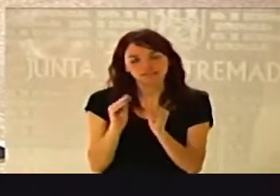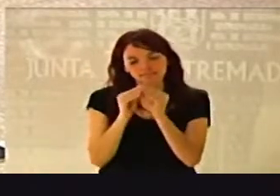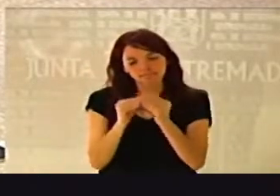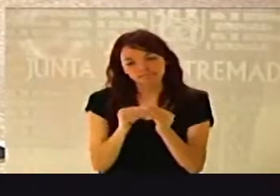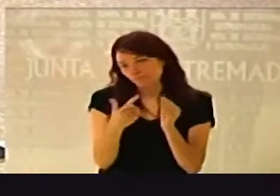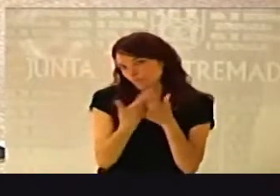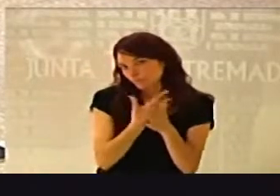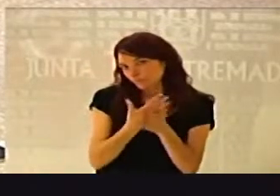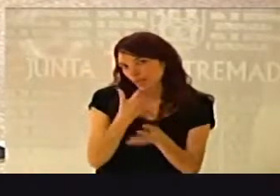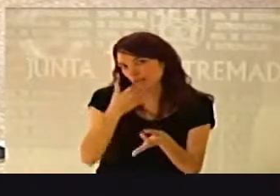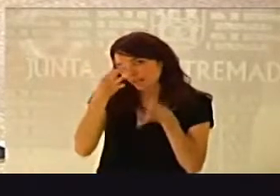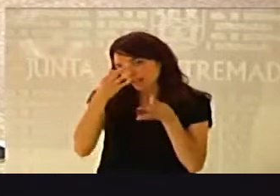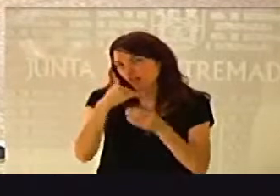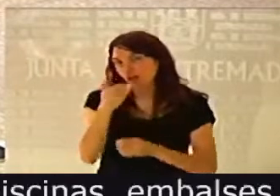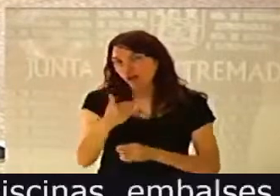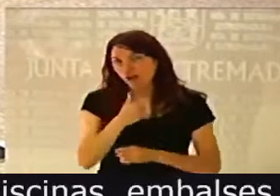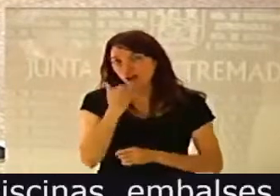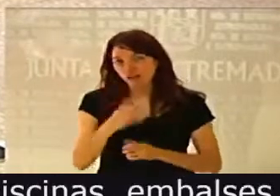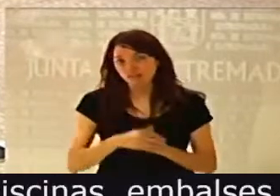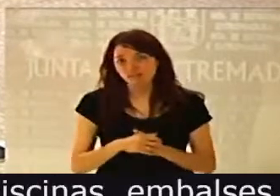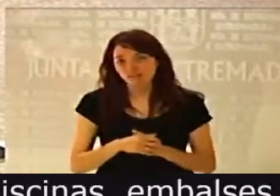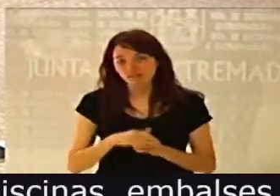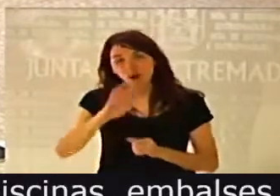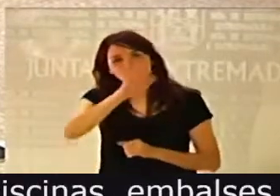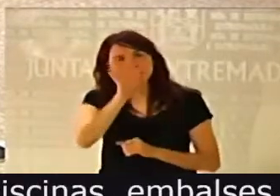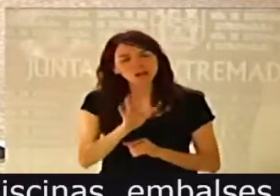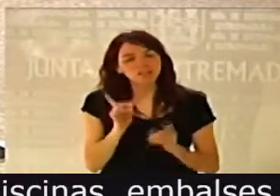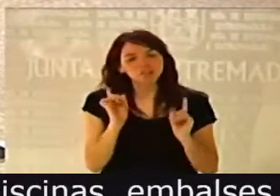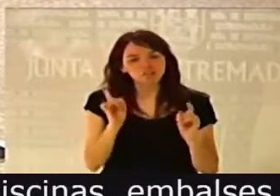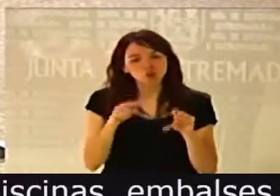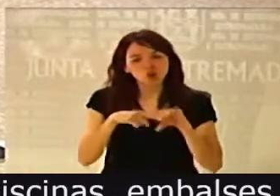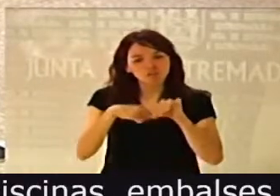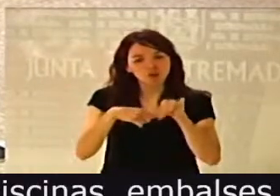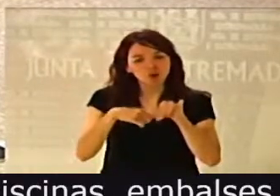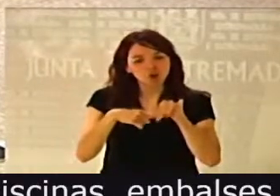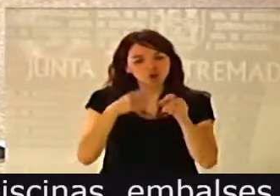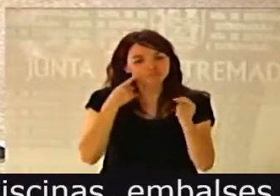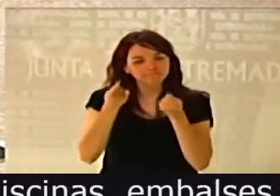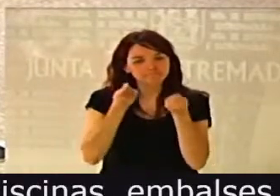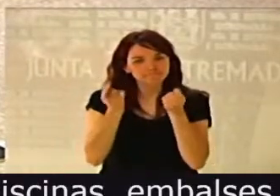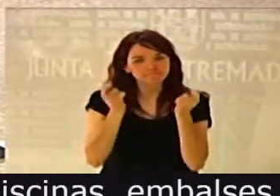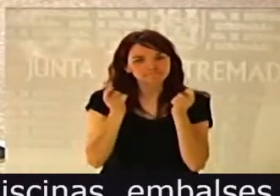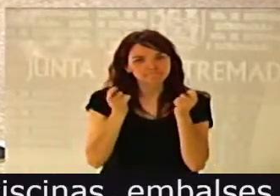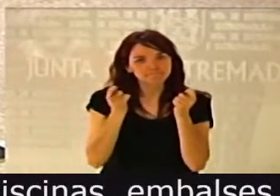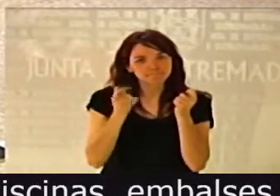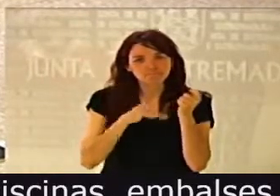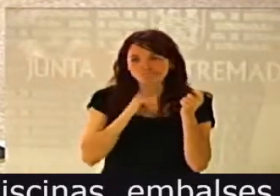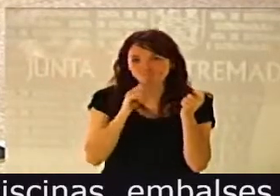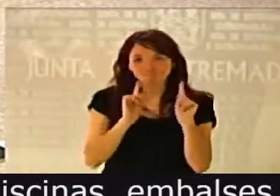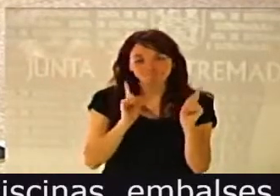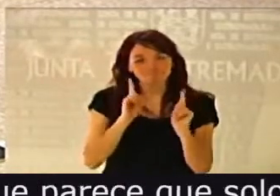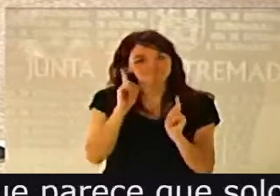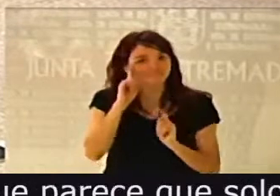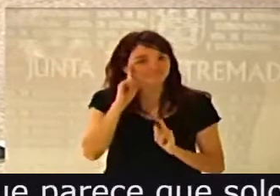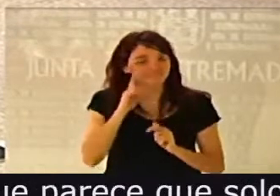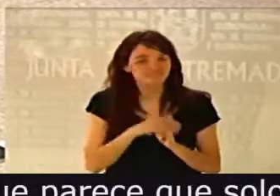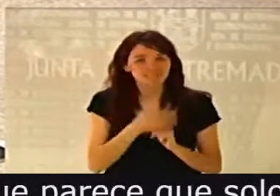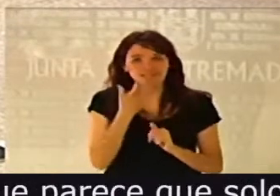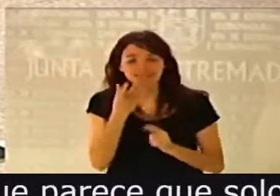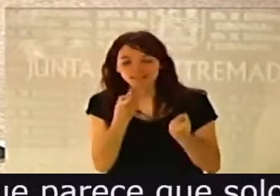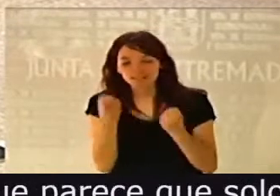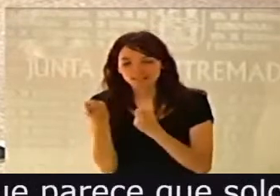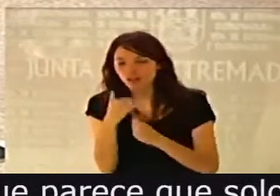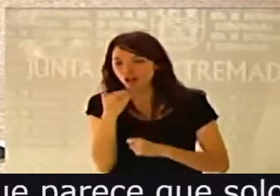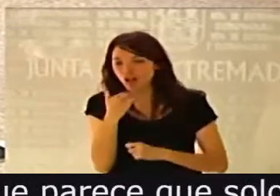nos puede dar algún detalle, porque parece que solo el control del aforo, pues para garantizar la seguridad, no sé si va a ser suficiente, no sé si van a ser